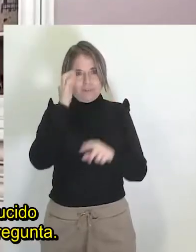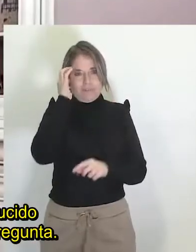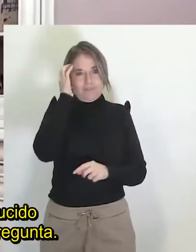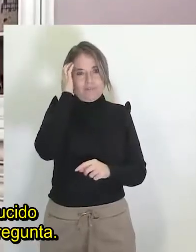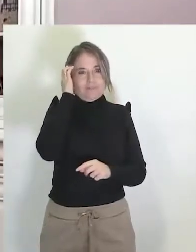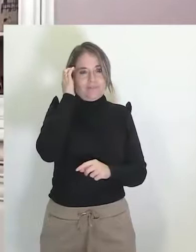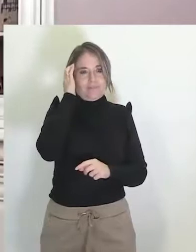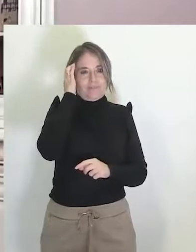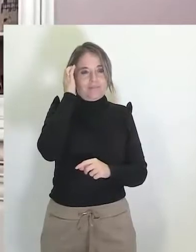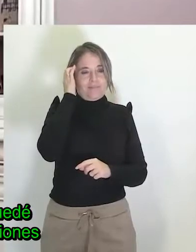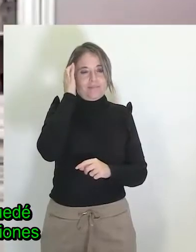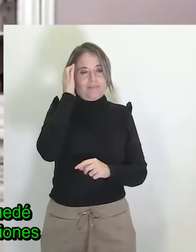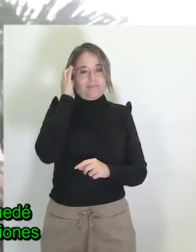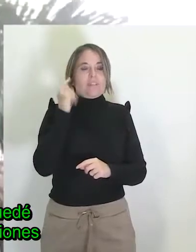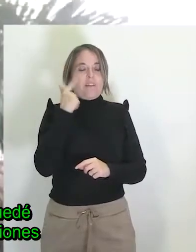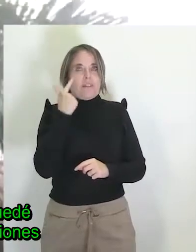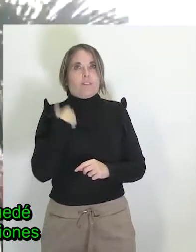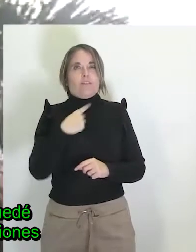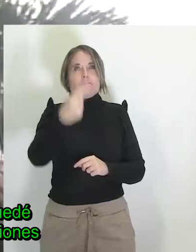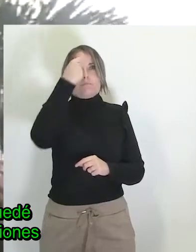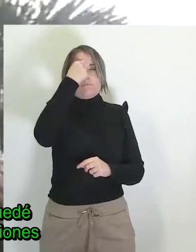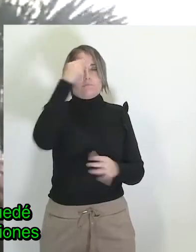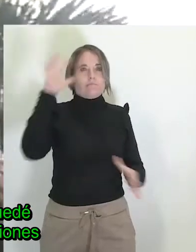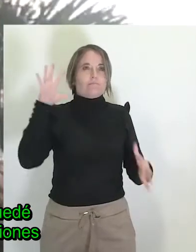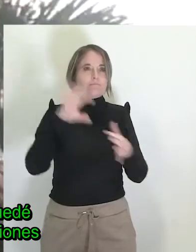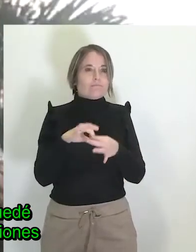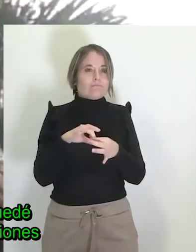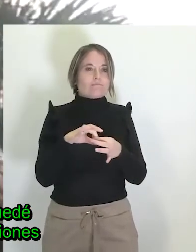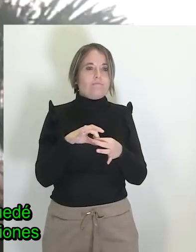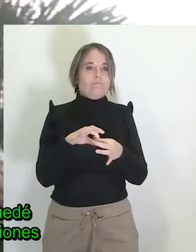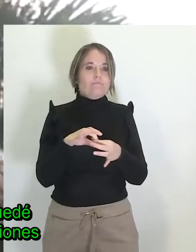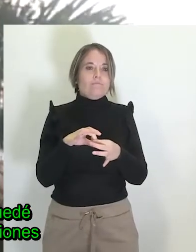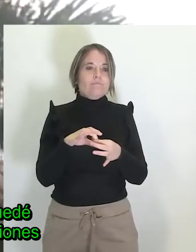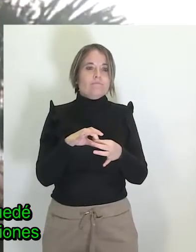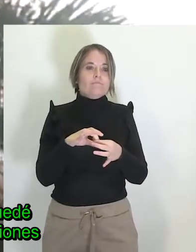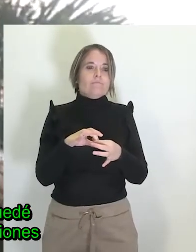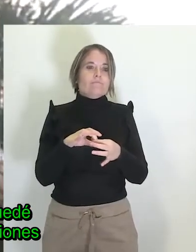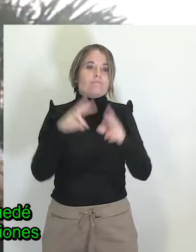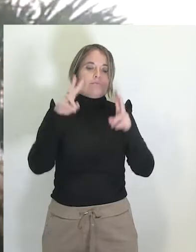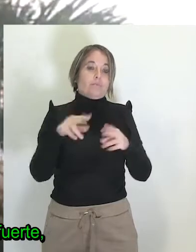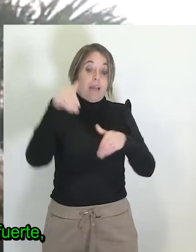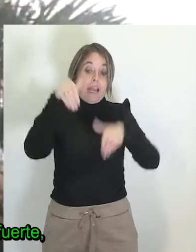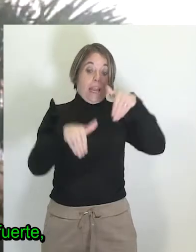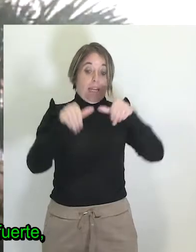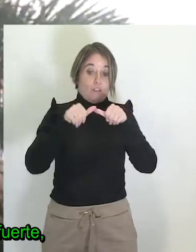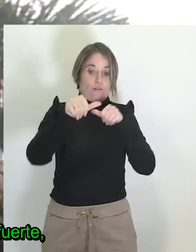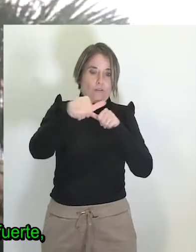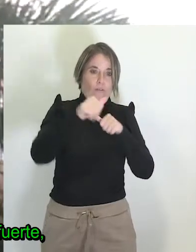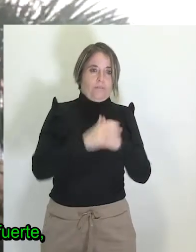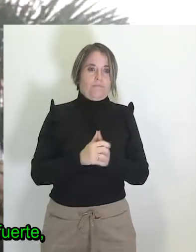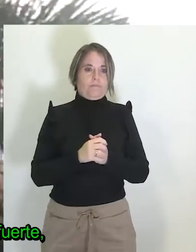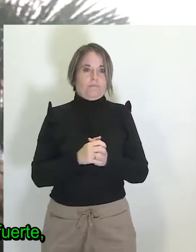pregunta. Sí. No, no, lo que pasa es que me quedé con la línea, con el eje del tema de las elecciones y